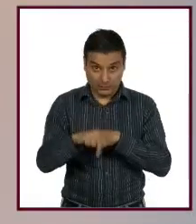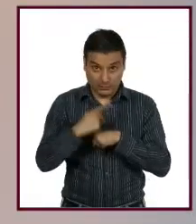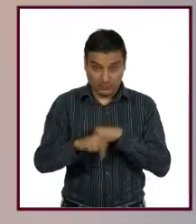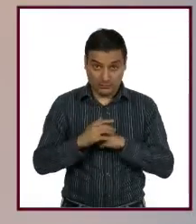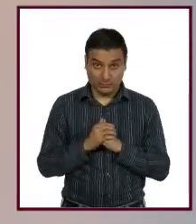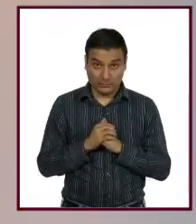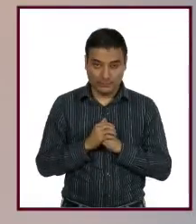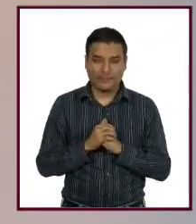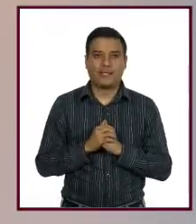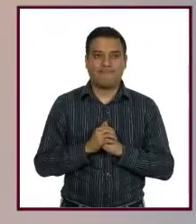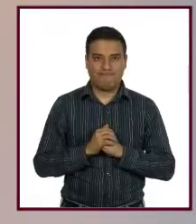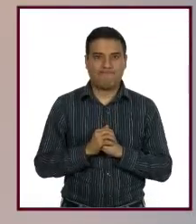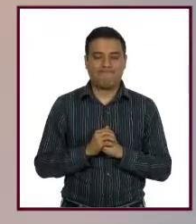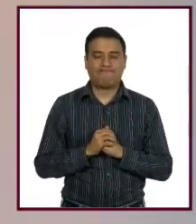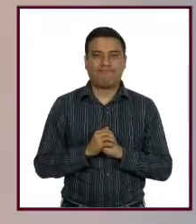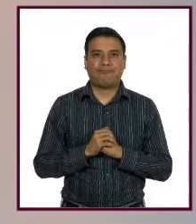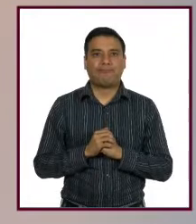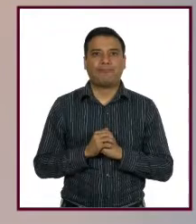el efecto es